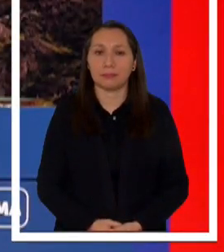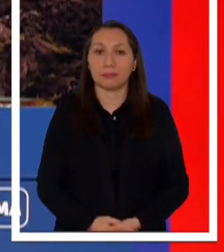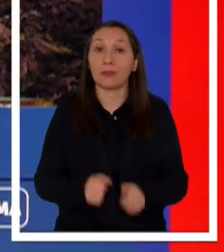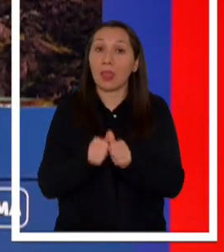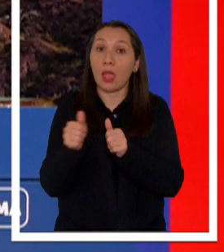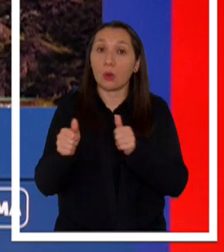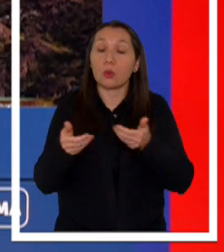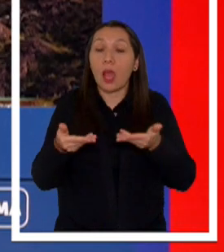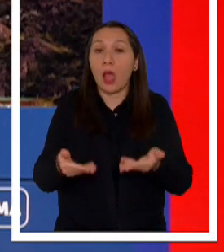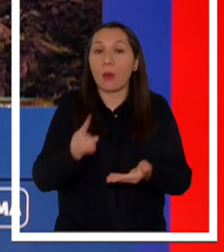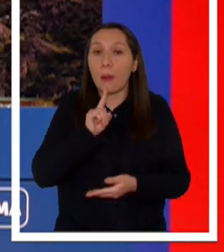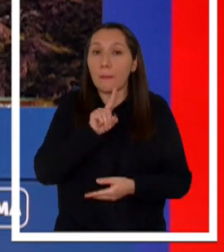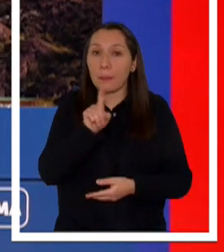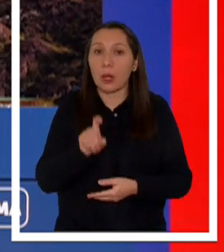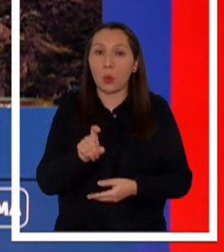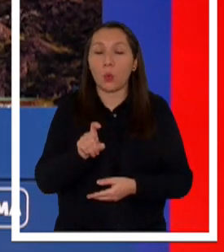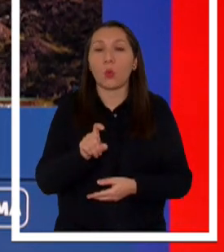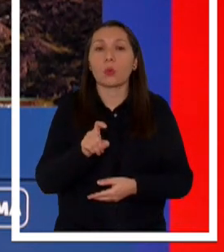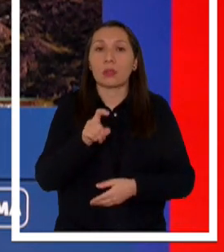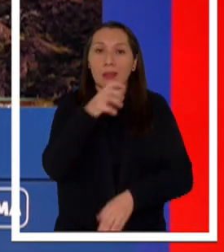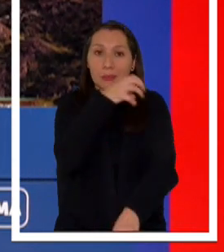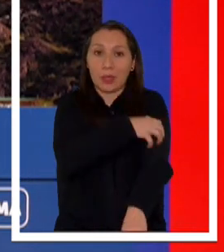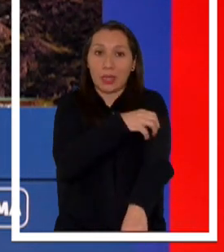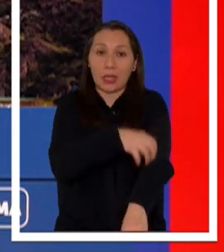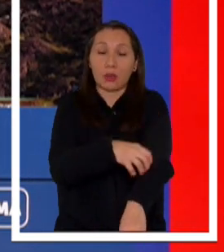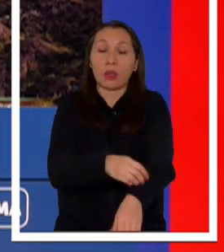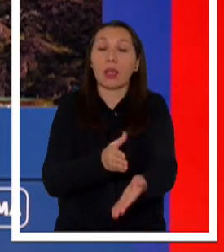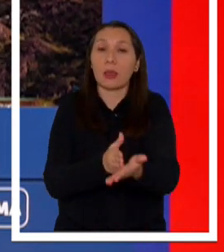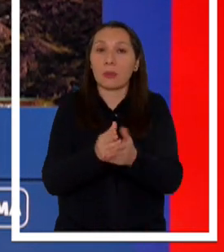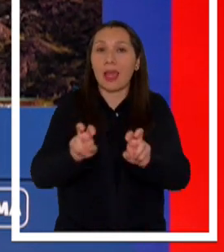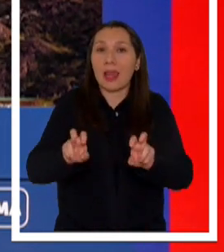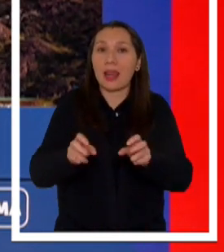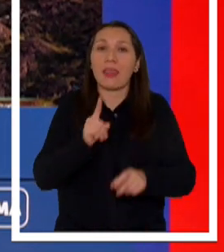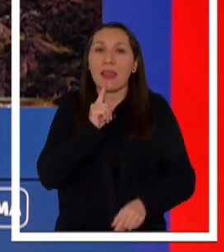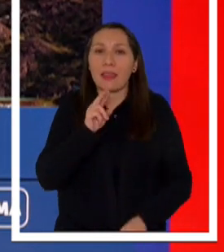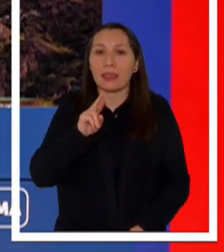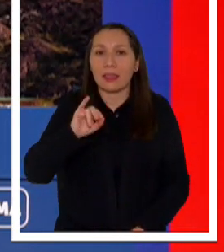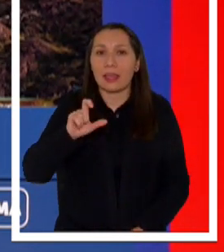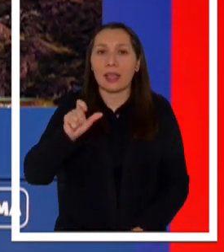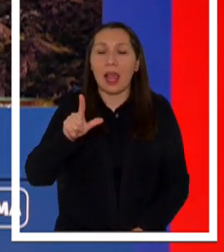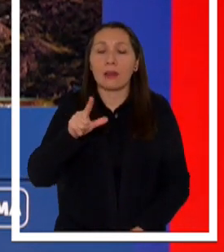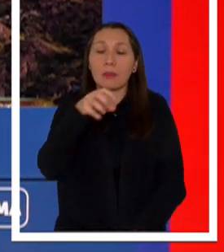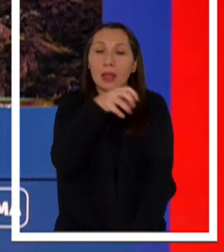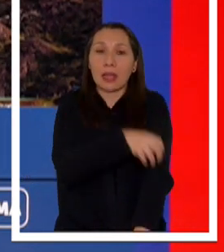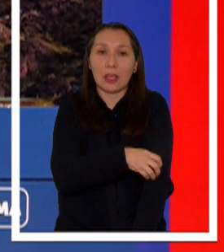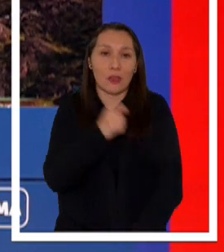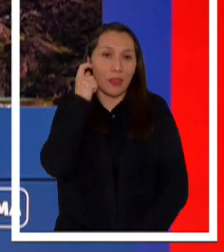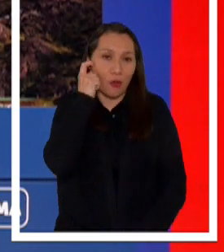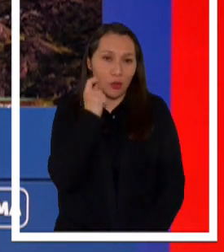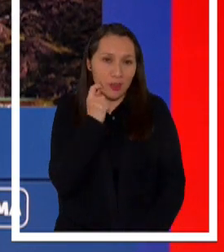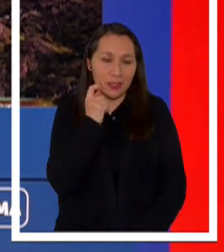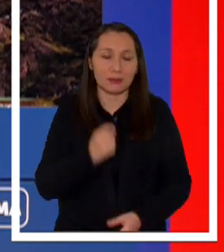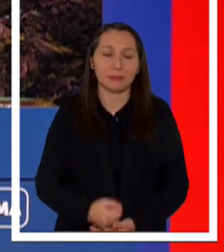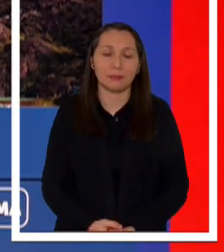autoridades ahora vamos con las preguntas de medios regionales partimos con radio trigal de la región de o'higgins